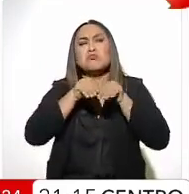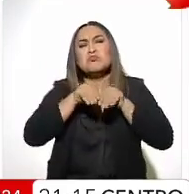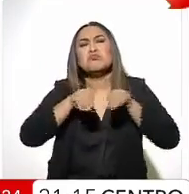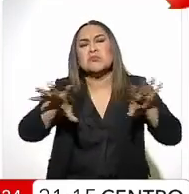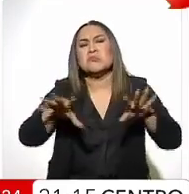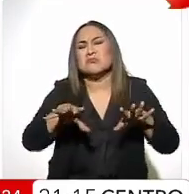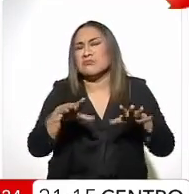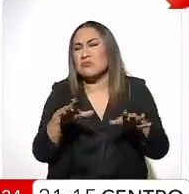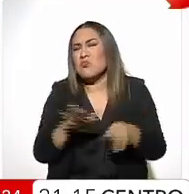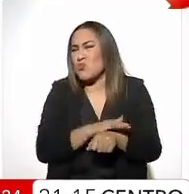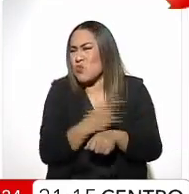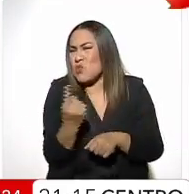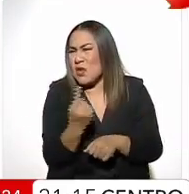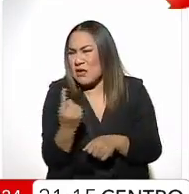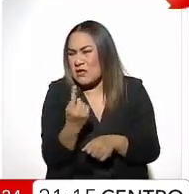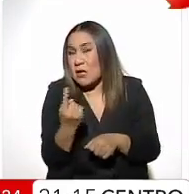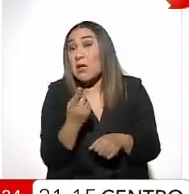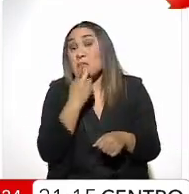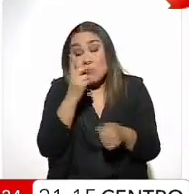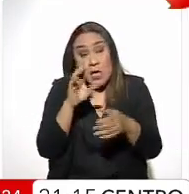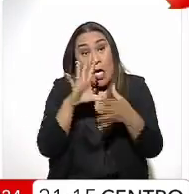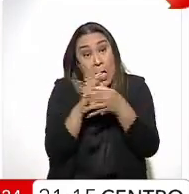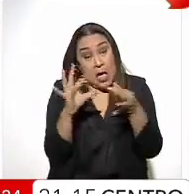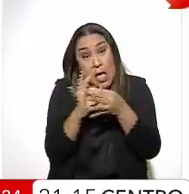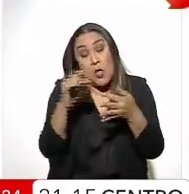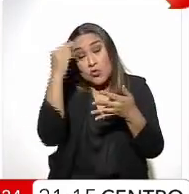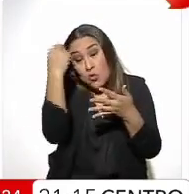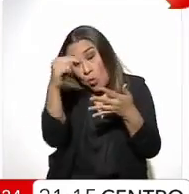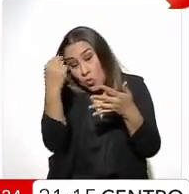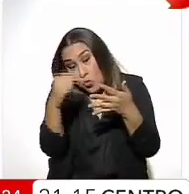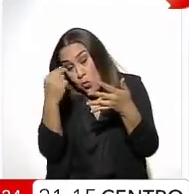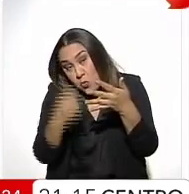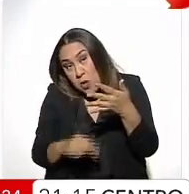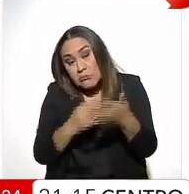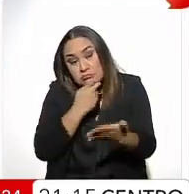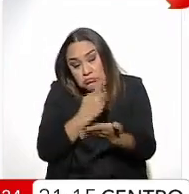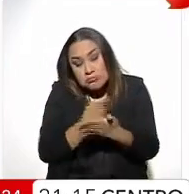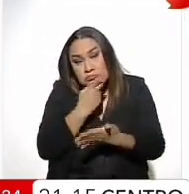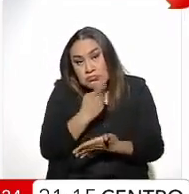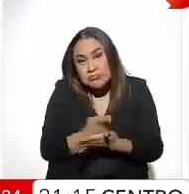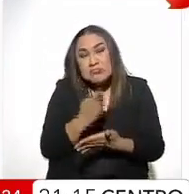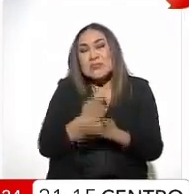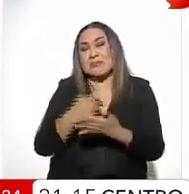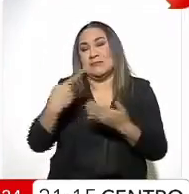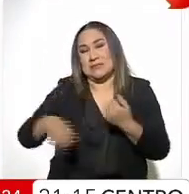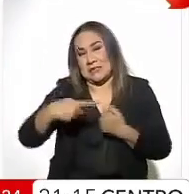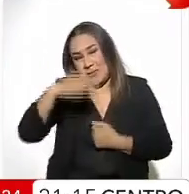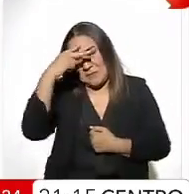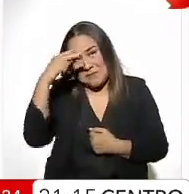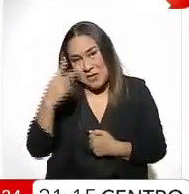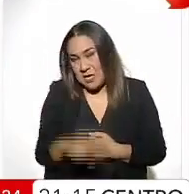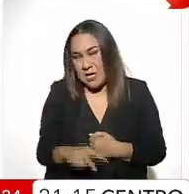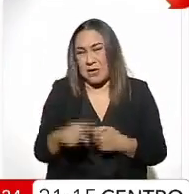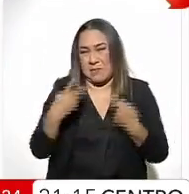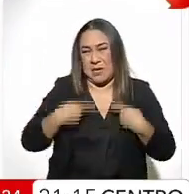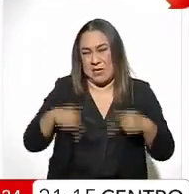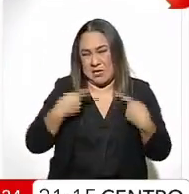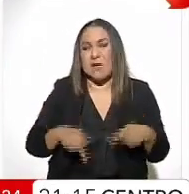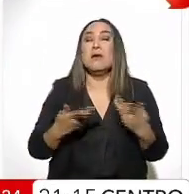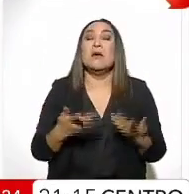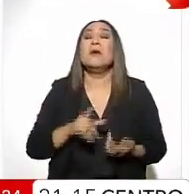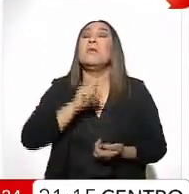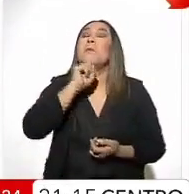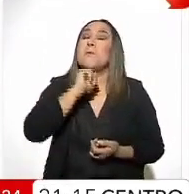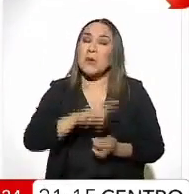estas características, con señalamientos concretos a autoridades de México, por ejemplo, y tomando en